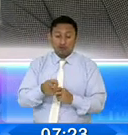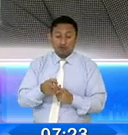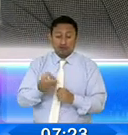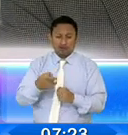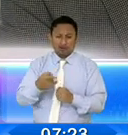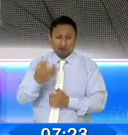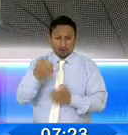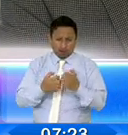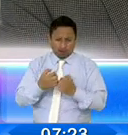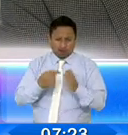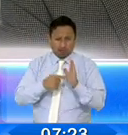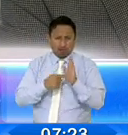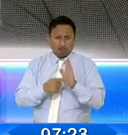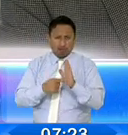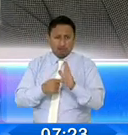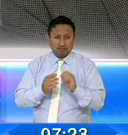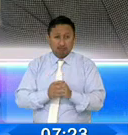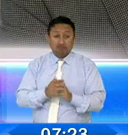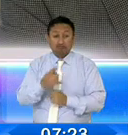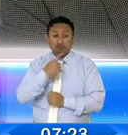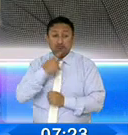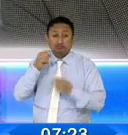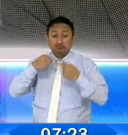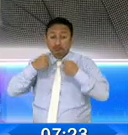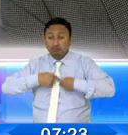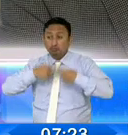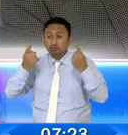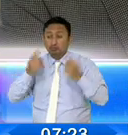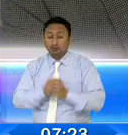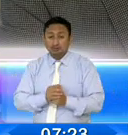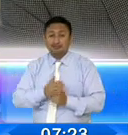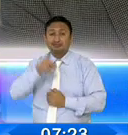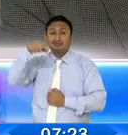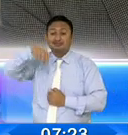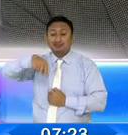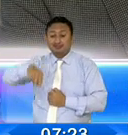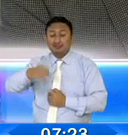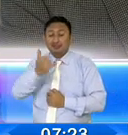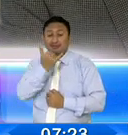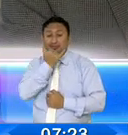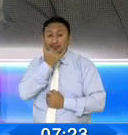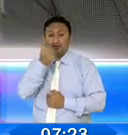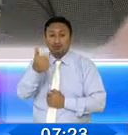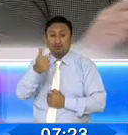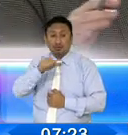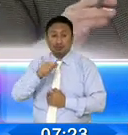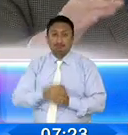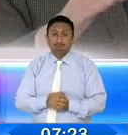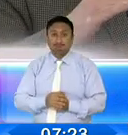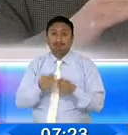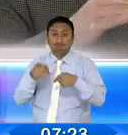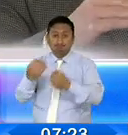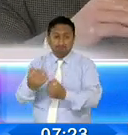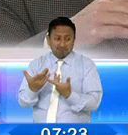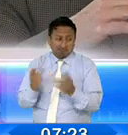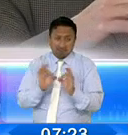y que digan al país: aquí está lo malo y lo bueno. Mientras no hay eso, no va a haber garantías